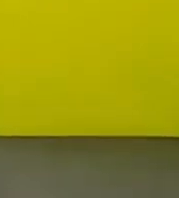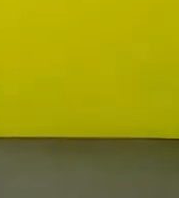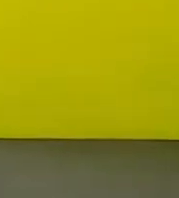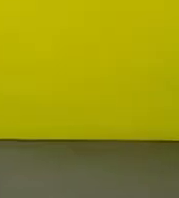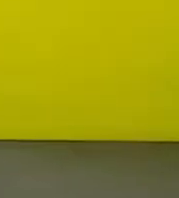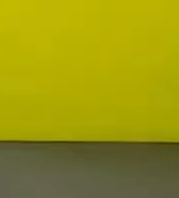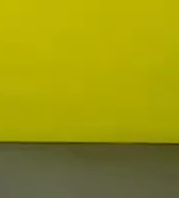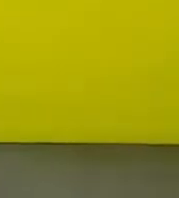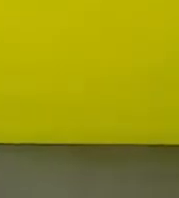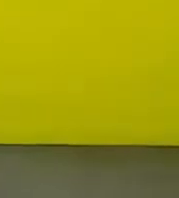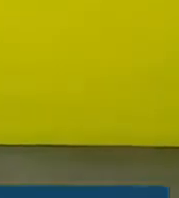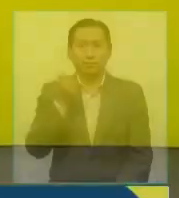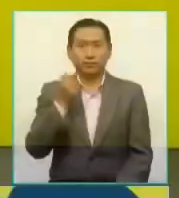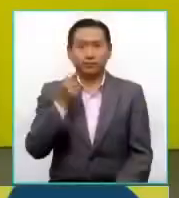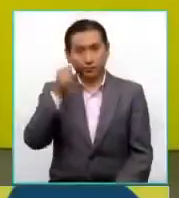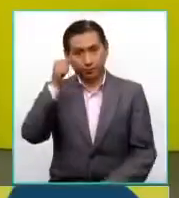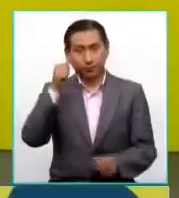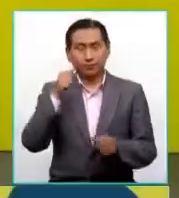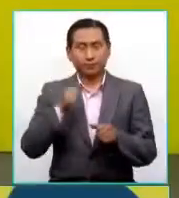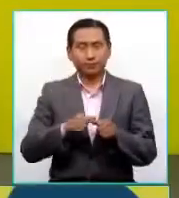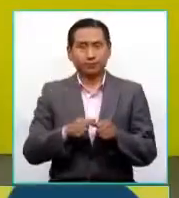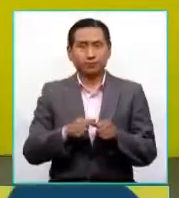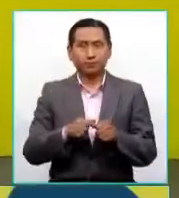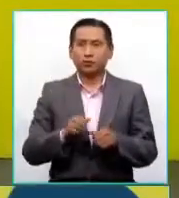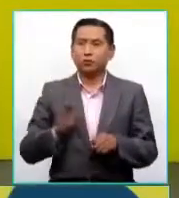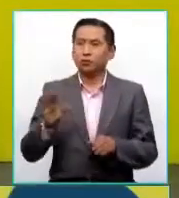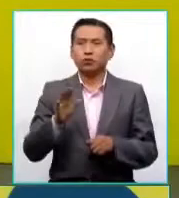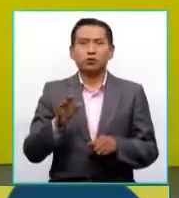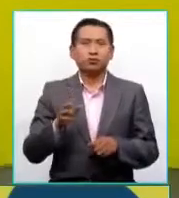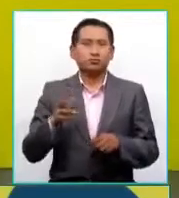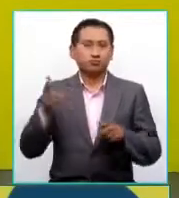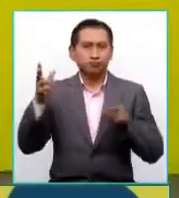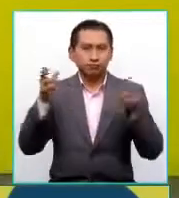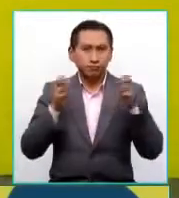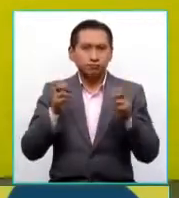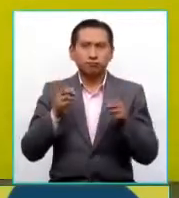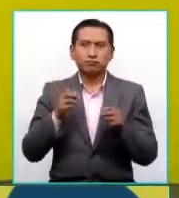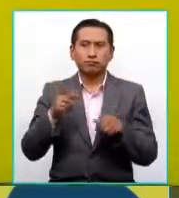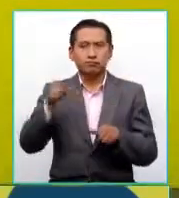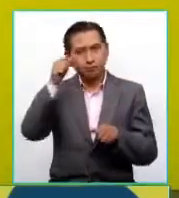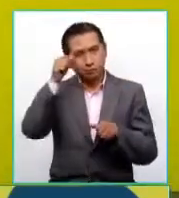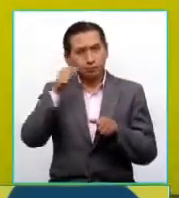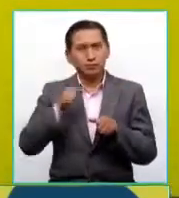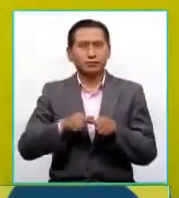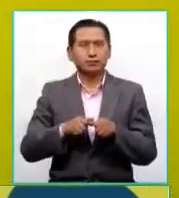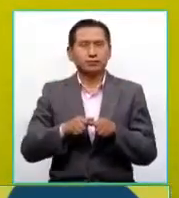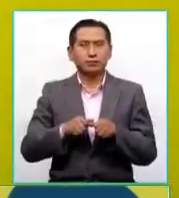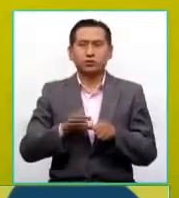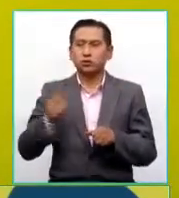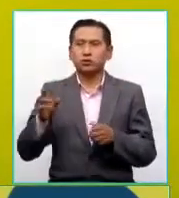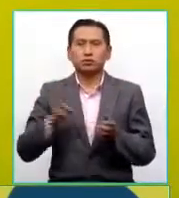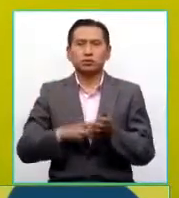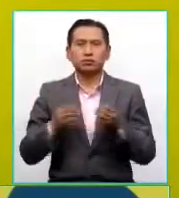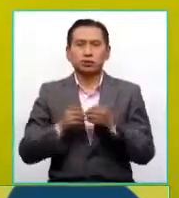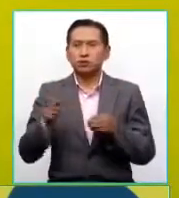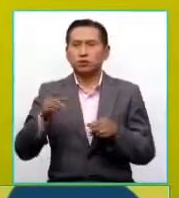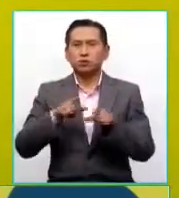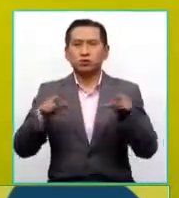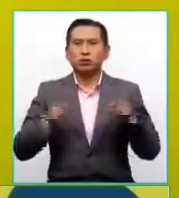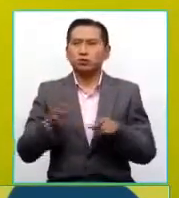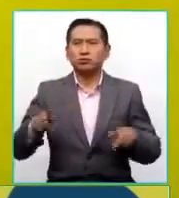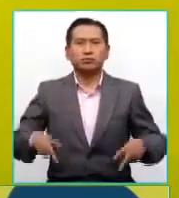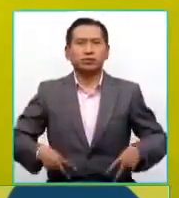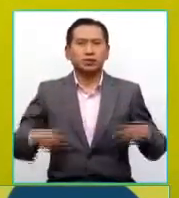Forma de recordar a nuestros artistas es precisamente escuchando sus obras, recordándolos cuando desde su espacio de